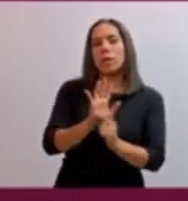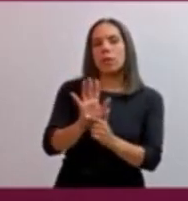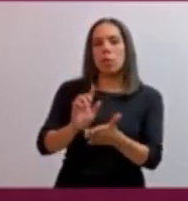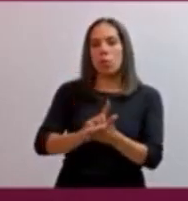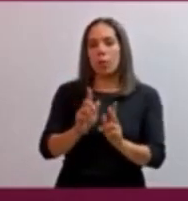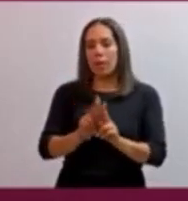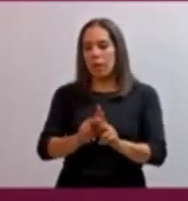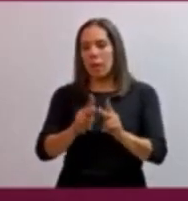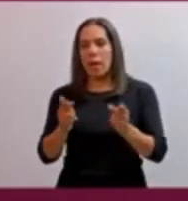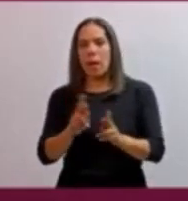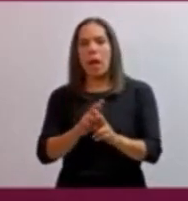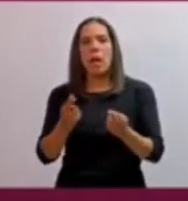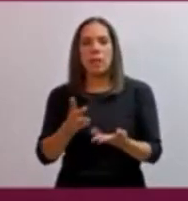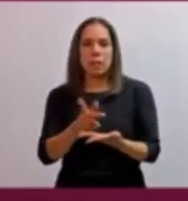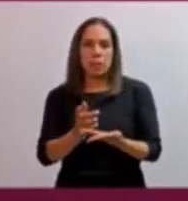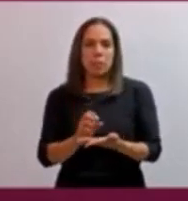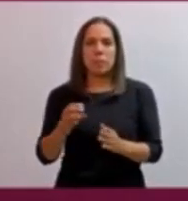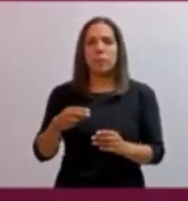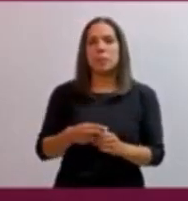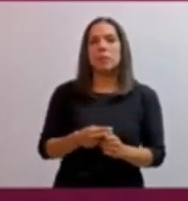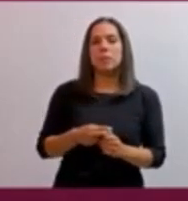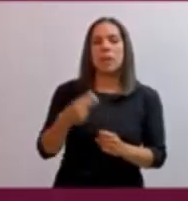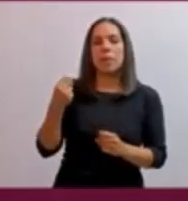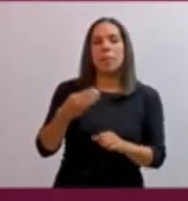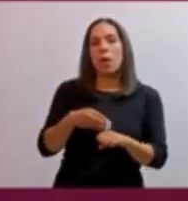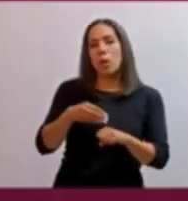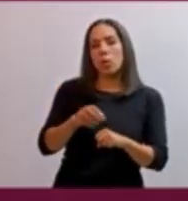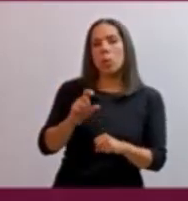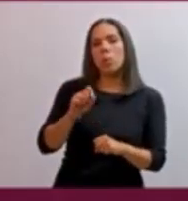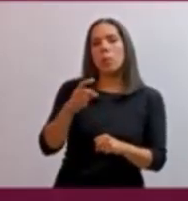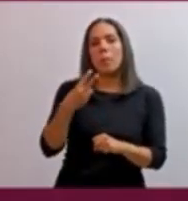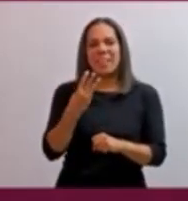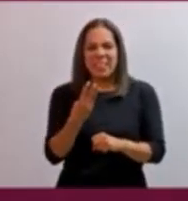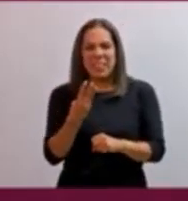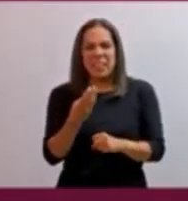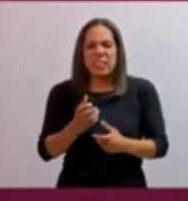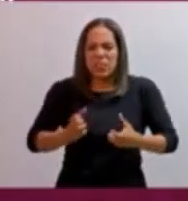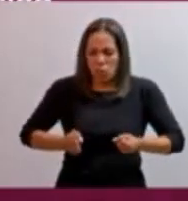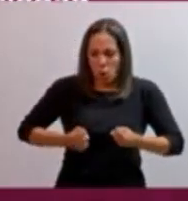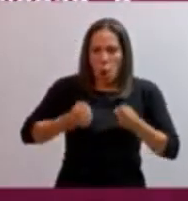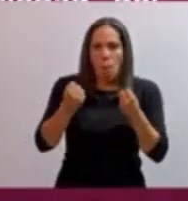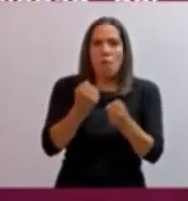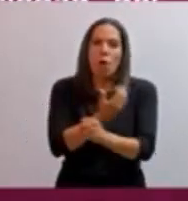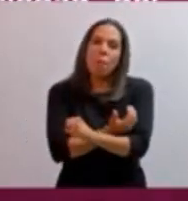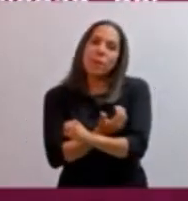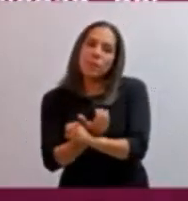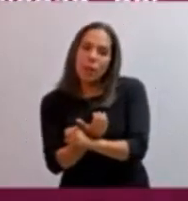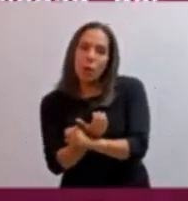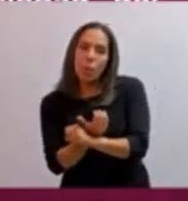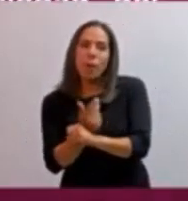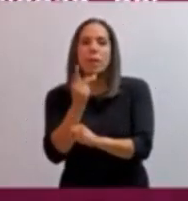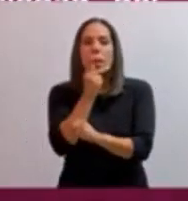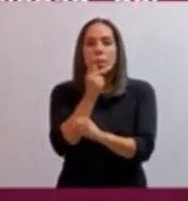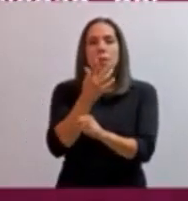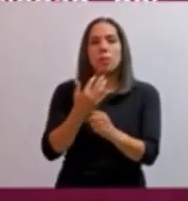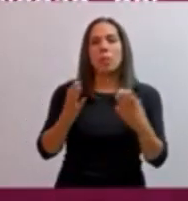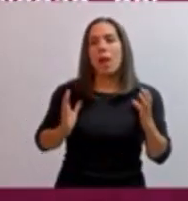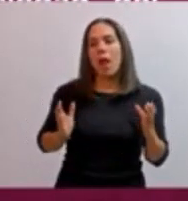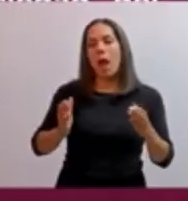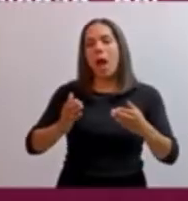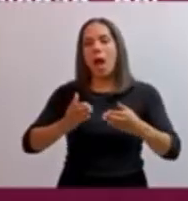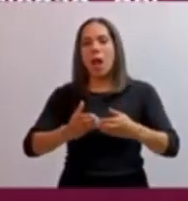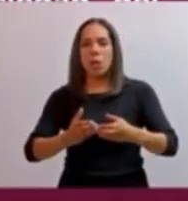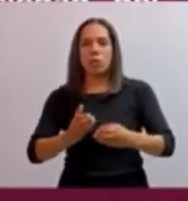Normalista número 23, titulado Fortaleciendo el acompañamiento pedagógico en la sociedad del conocimiento, un